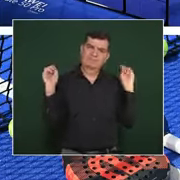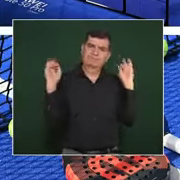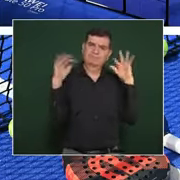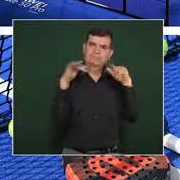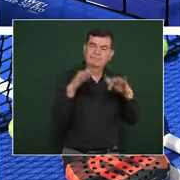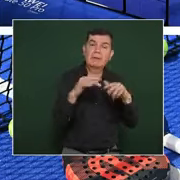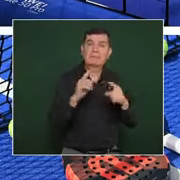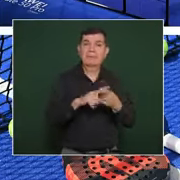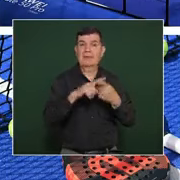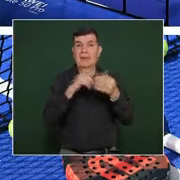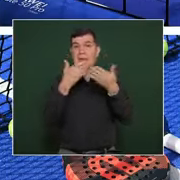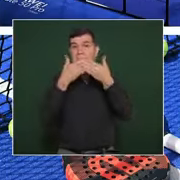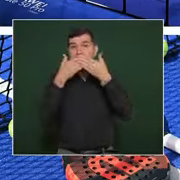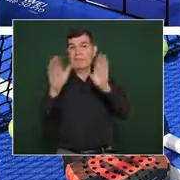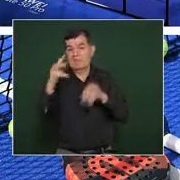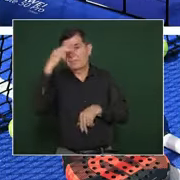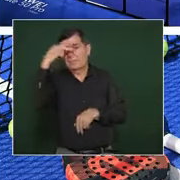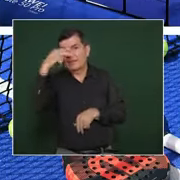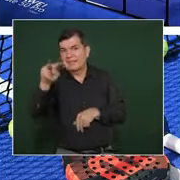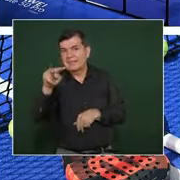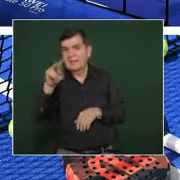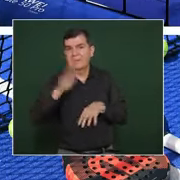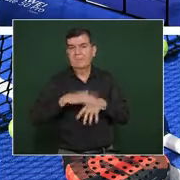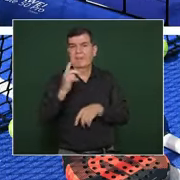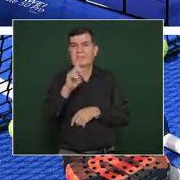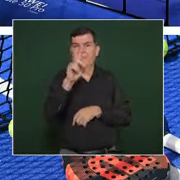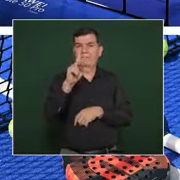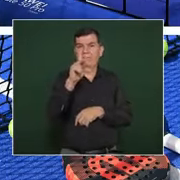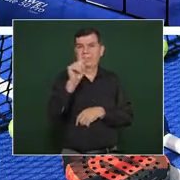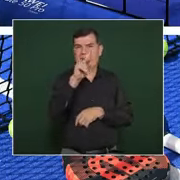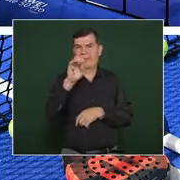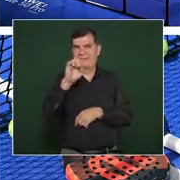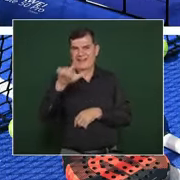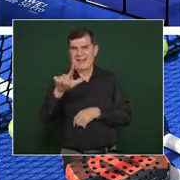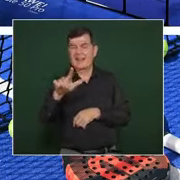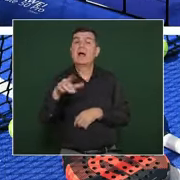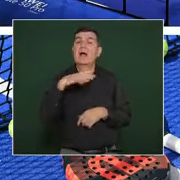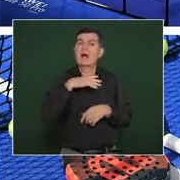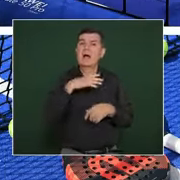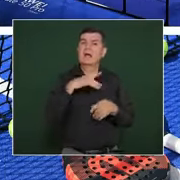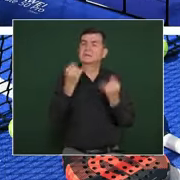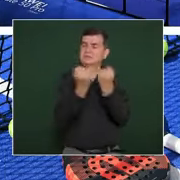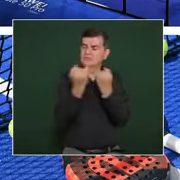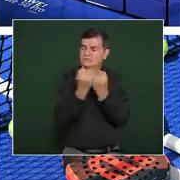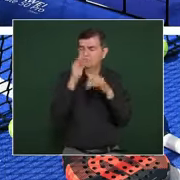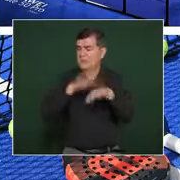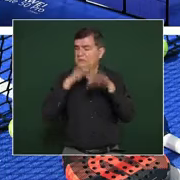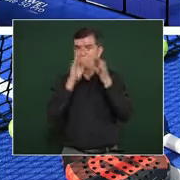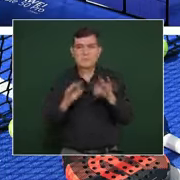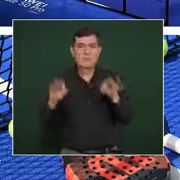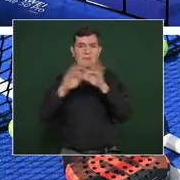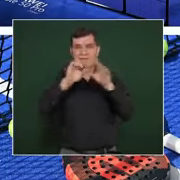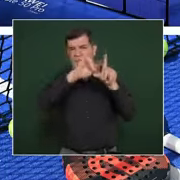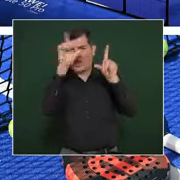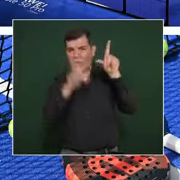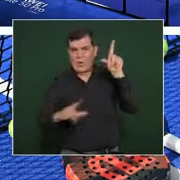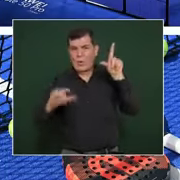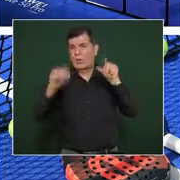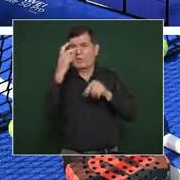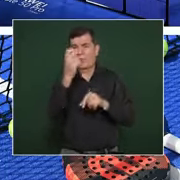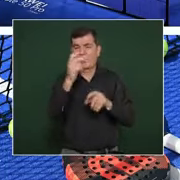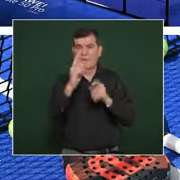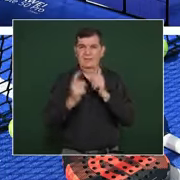Y el abierto mexicano también de pádel tenis, el evento más importante que se tiene a nivel nacional para